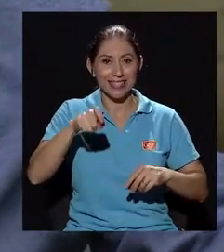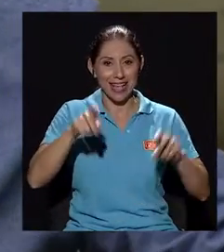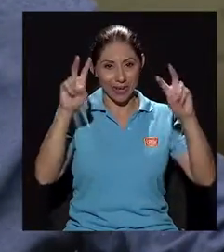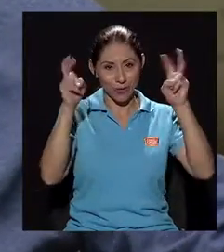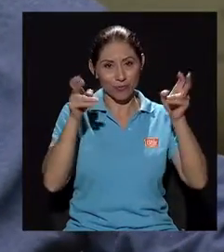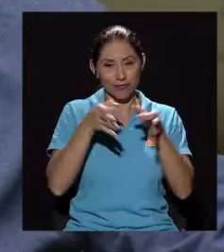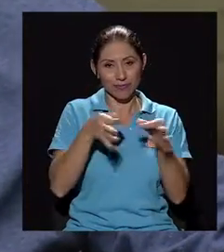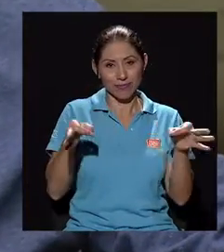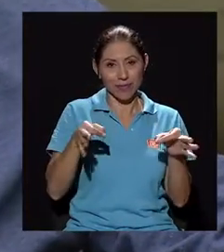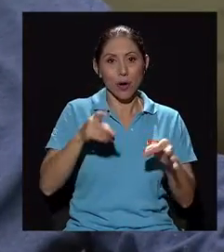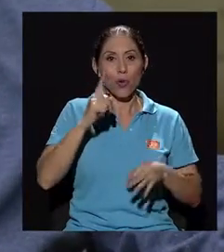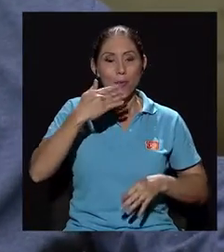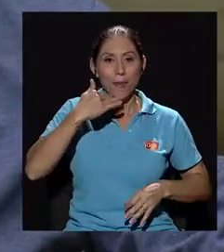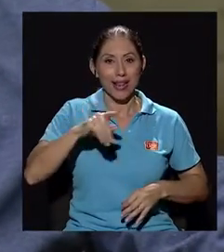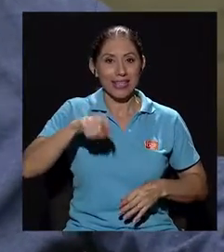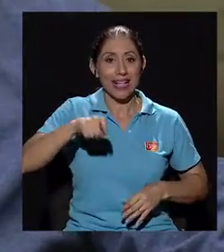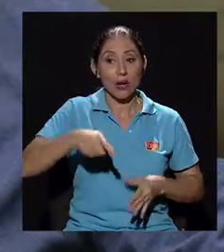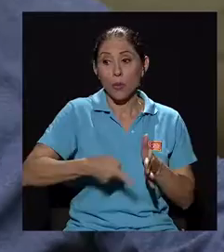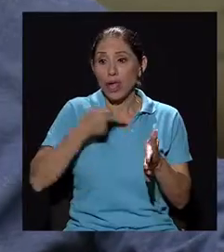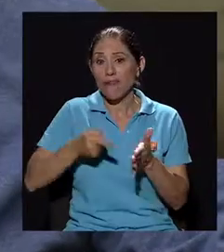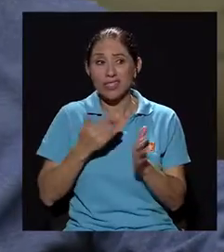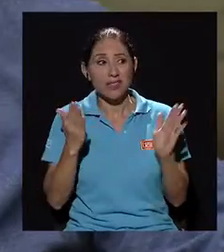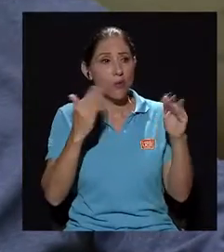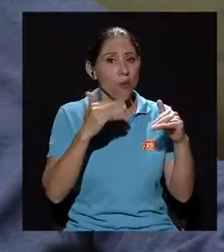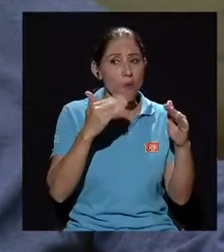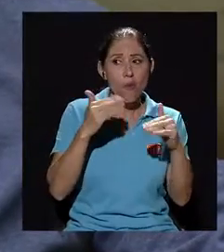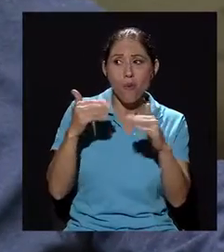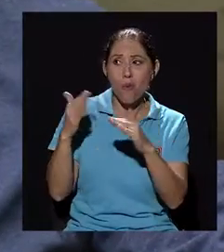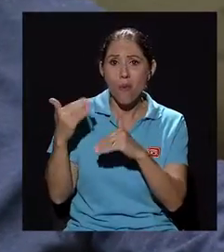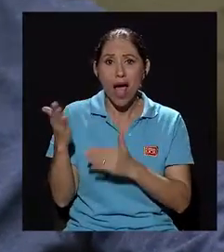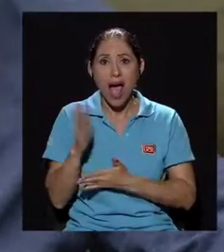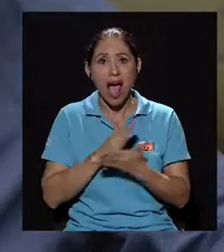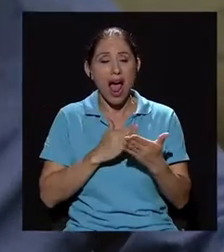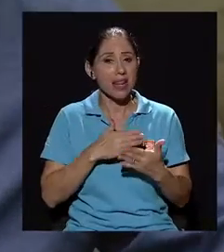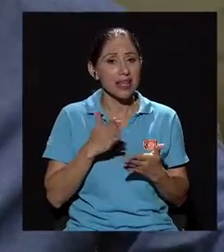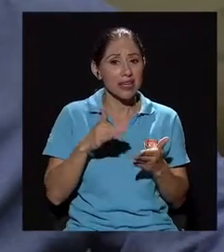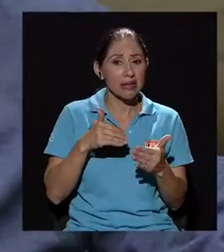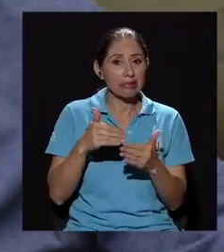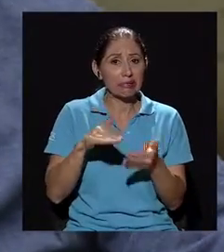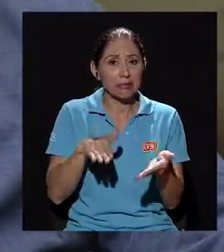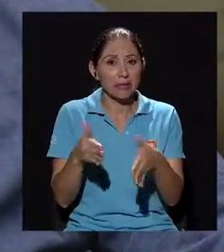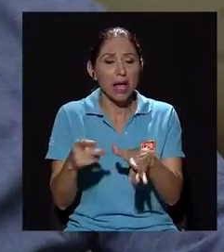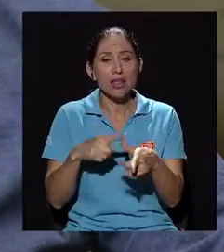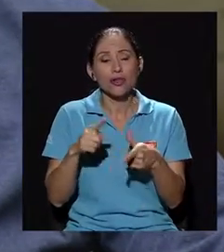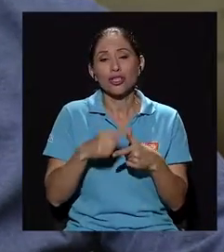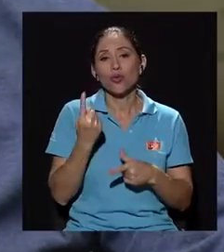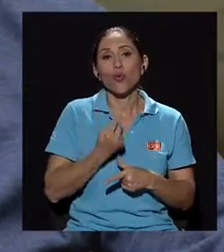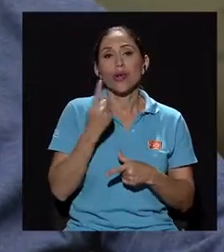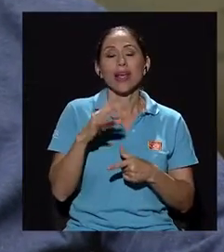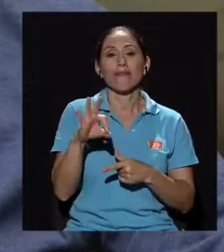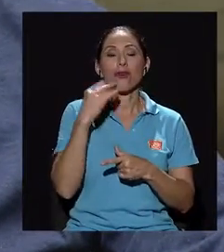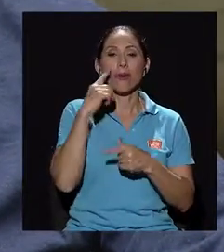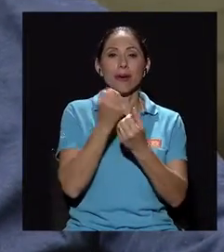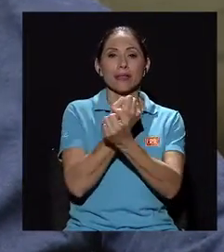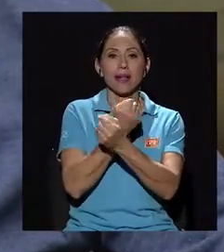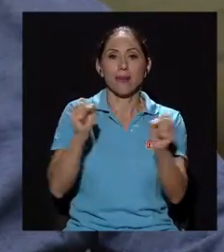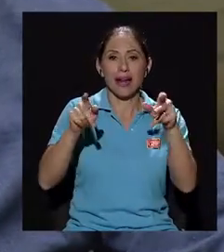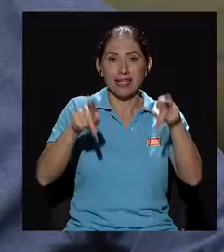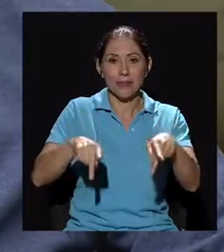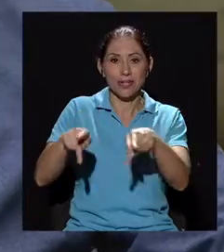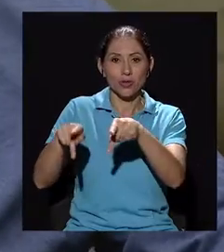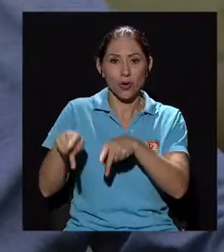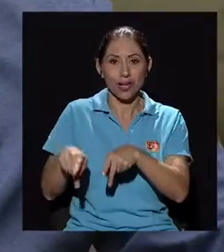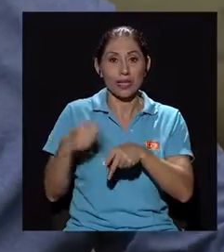se cuenta con el órgano y pues es la única forma de salvar a las personas. Por eso es que hago más hincapié en cuanto a la